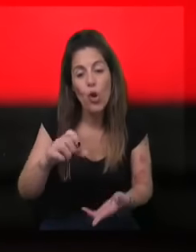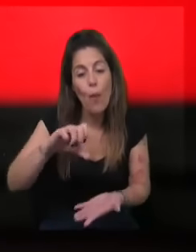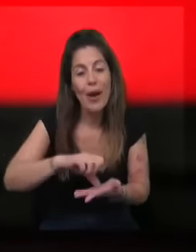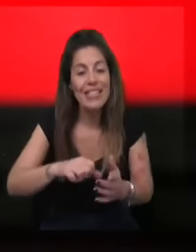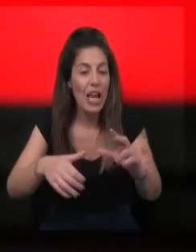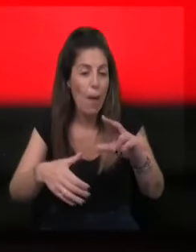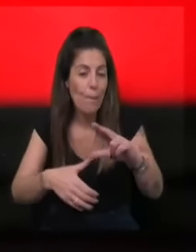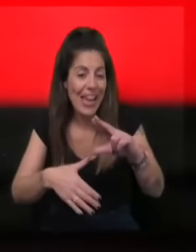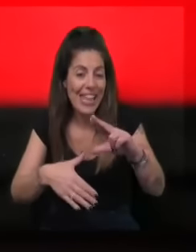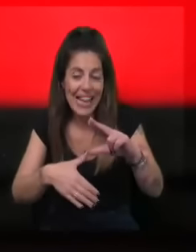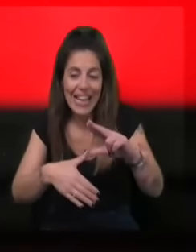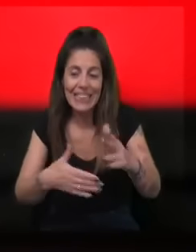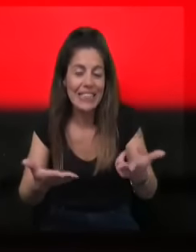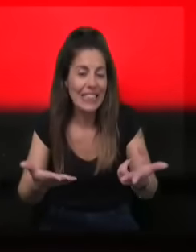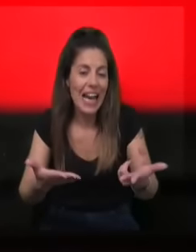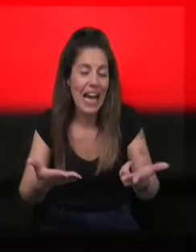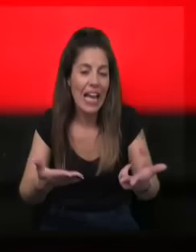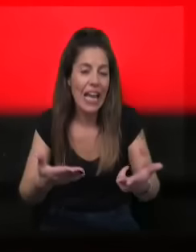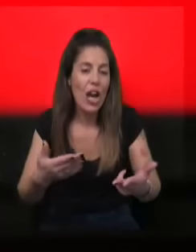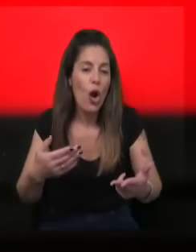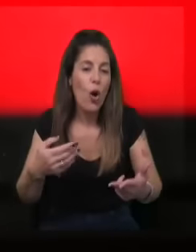Latina que tienen un empuje